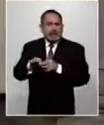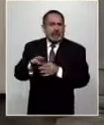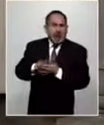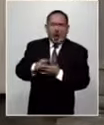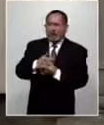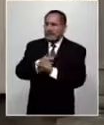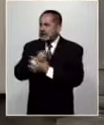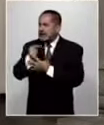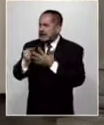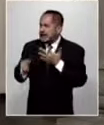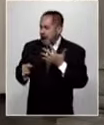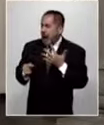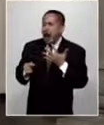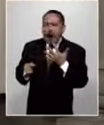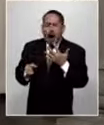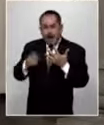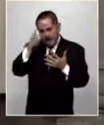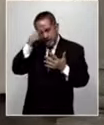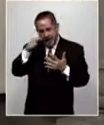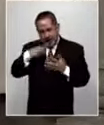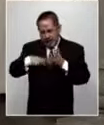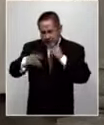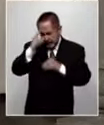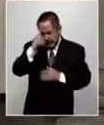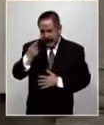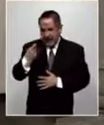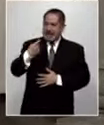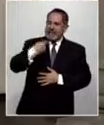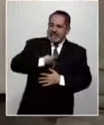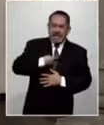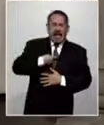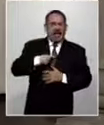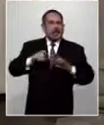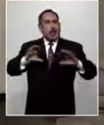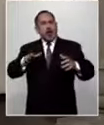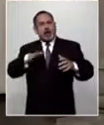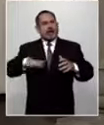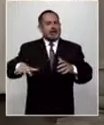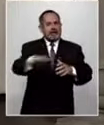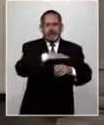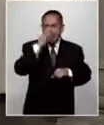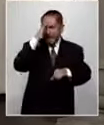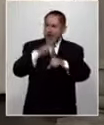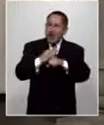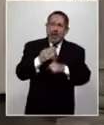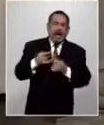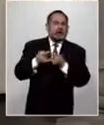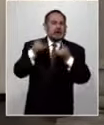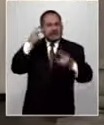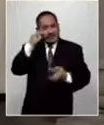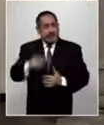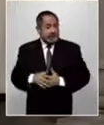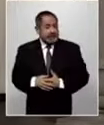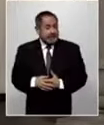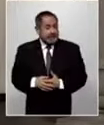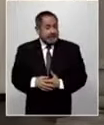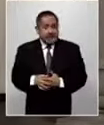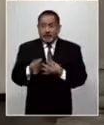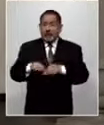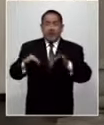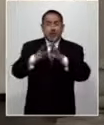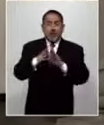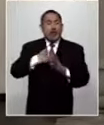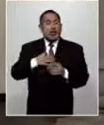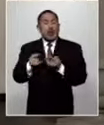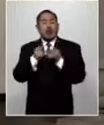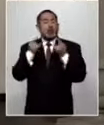la construcción de una identidad y memoria colectiva. La historia jurisdiccional que amparamos es parte fundamental de nuestra